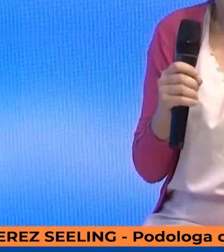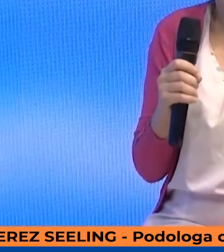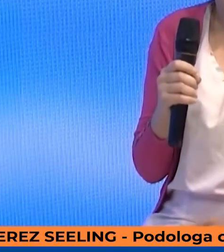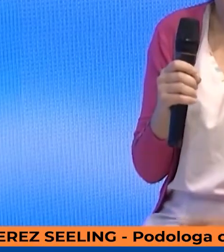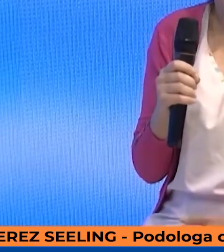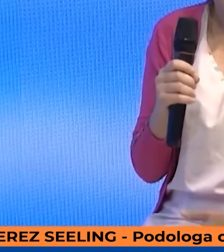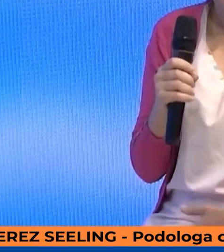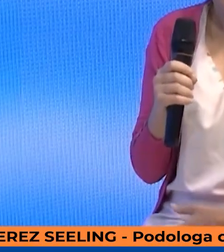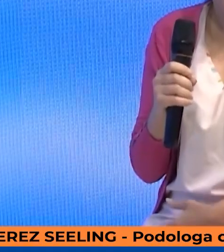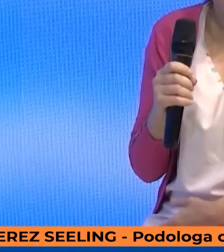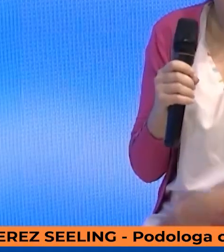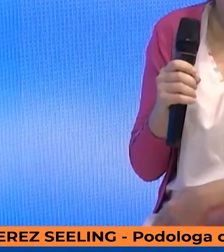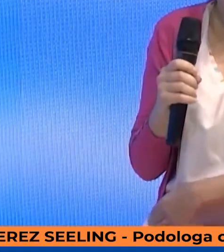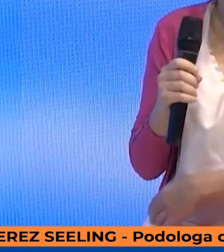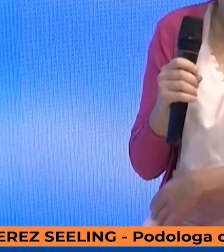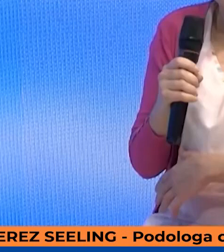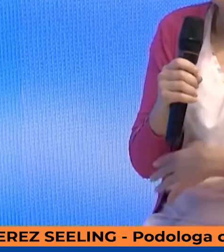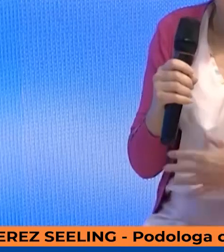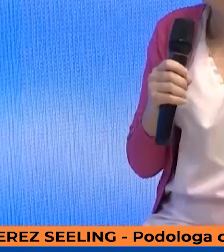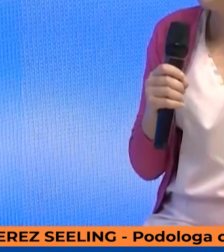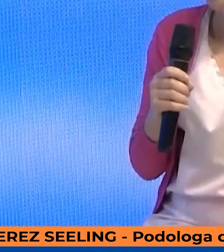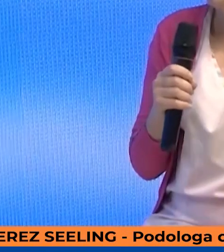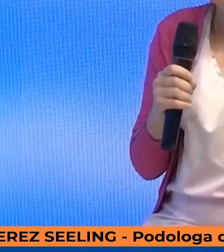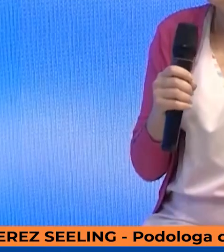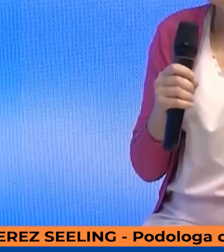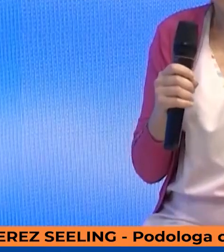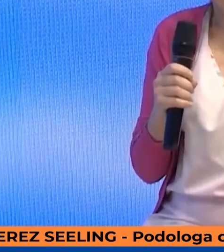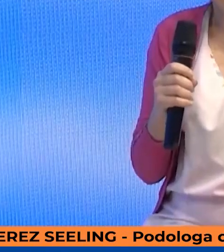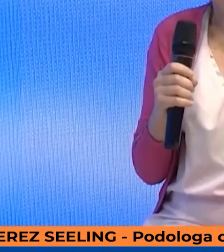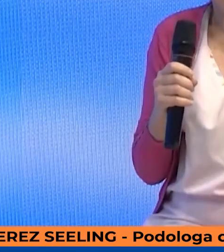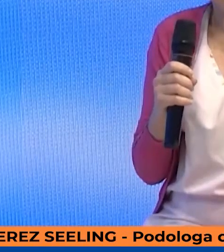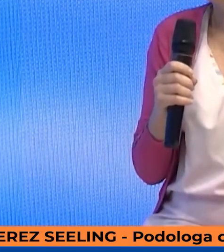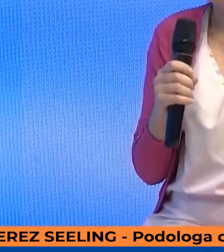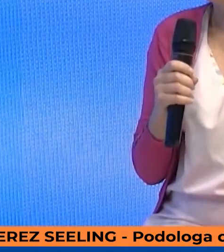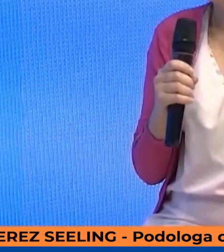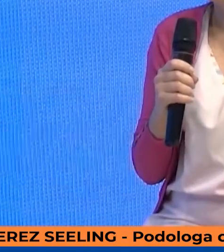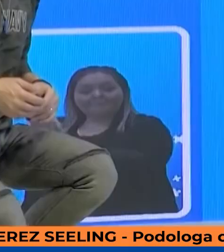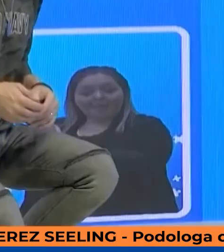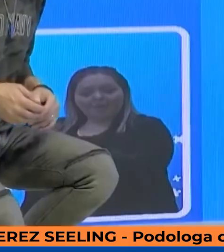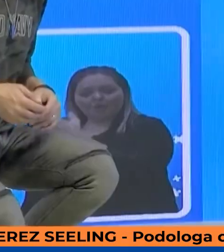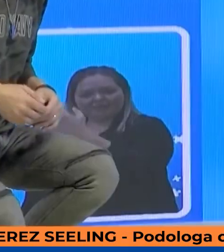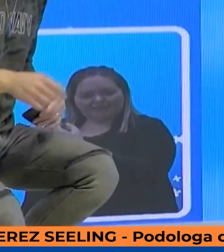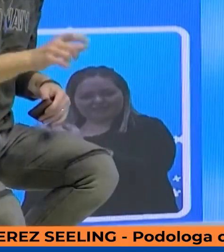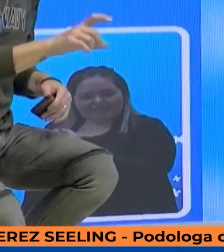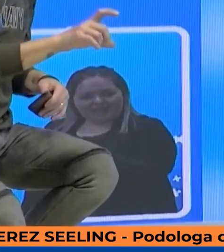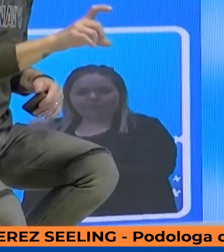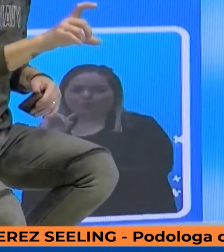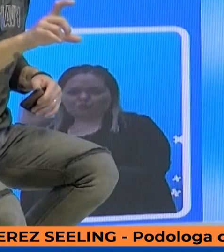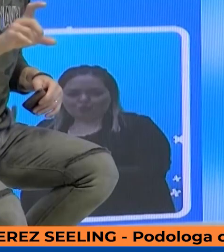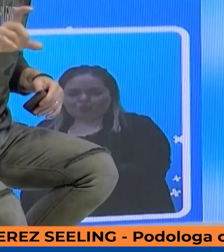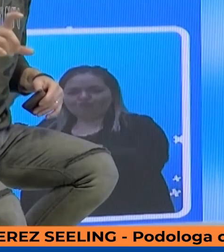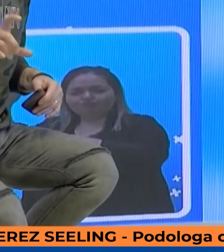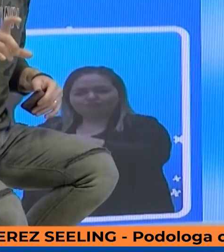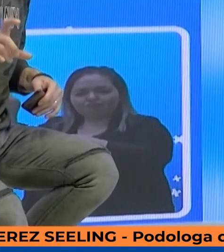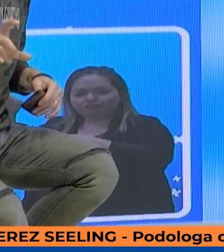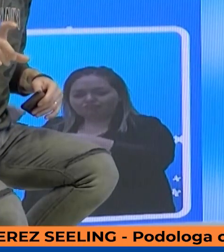un sticker y que se lleven evacuada todas las preguntas. El corazón es grande, pero el lugar tiene capacidad limitada. Sí. Repetimos el